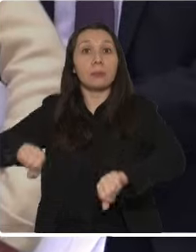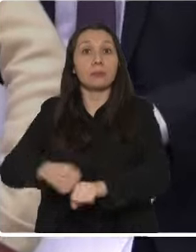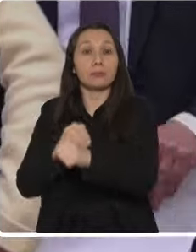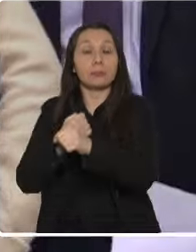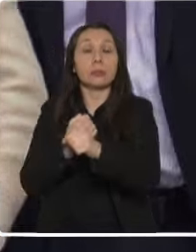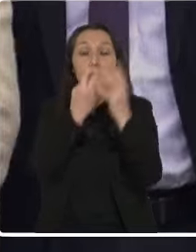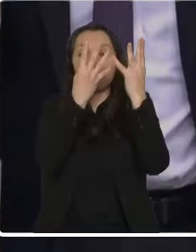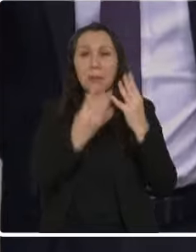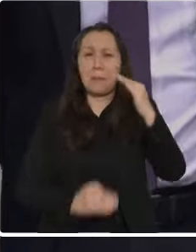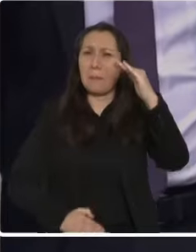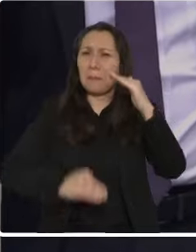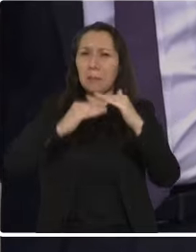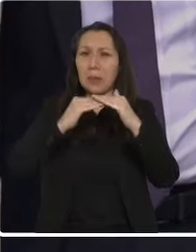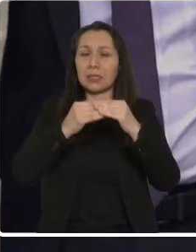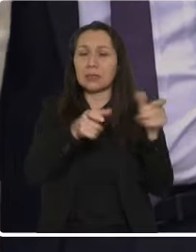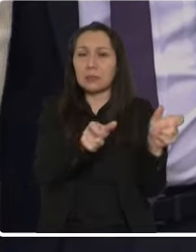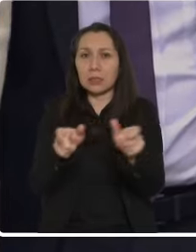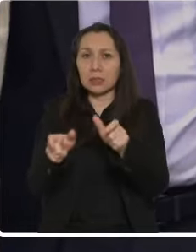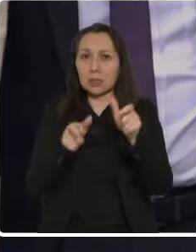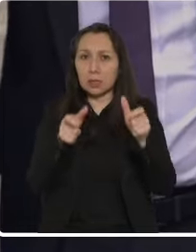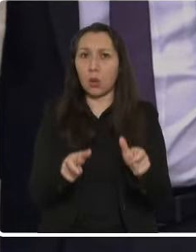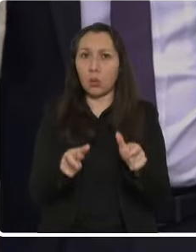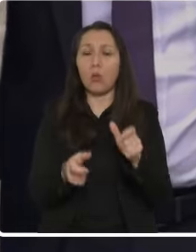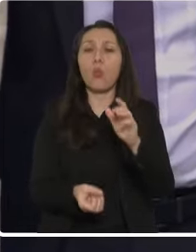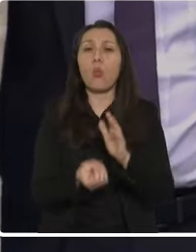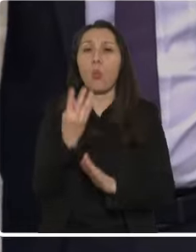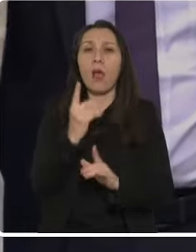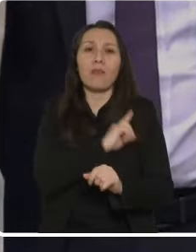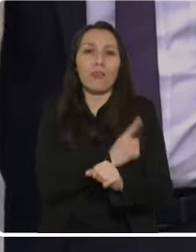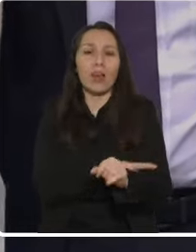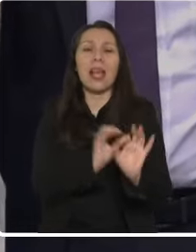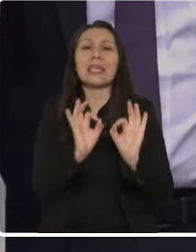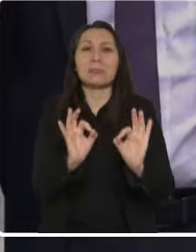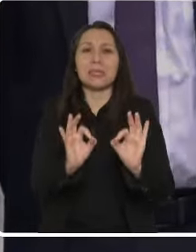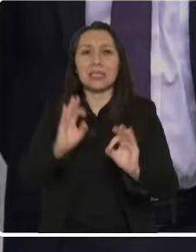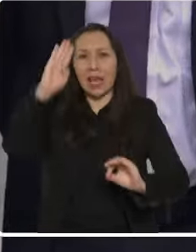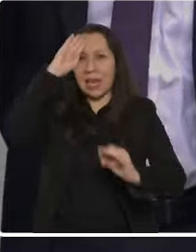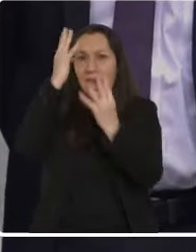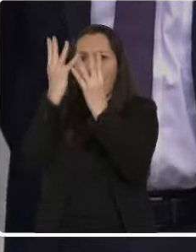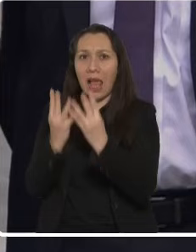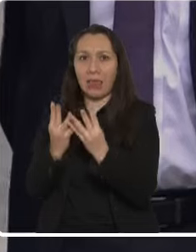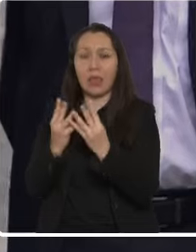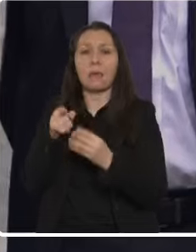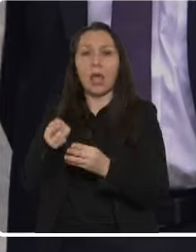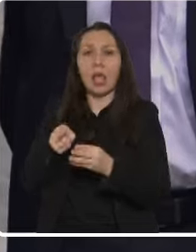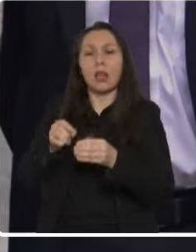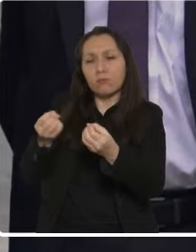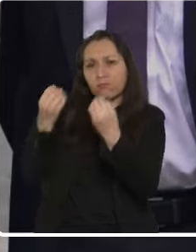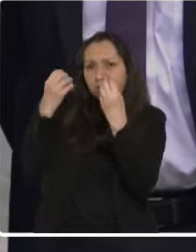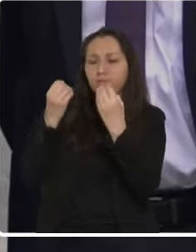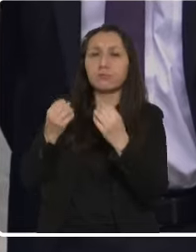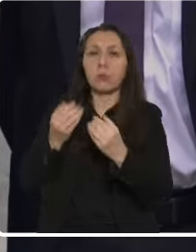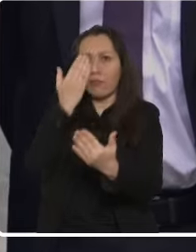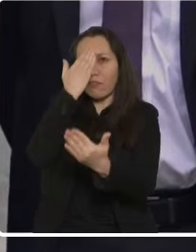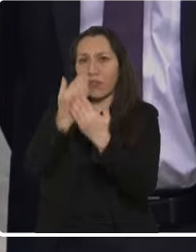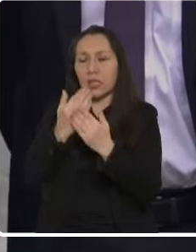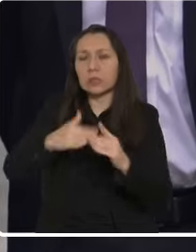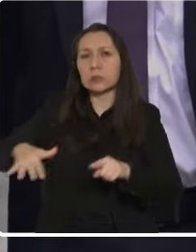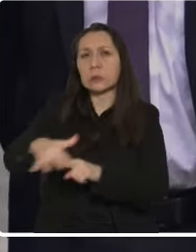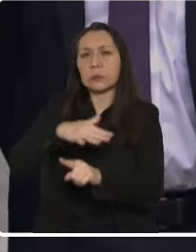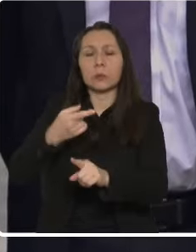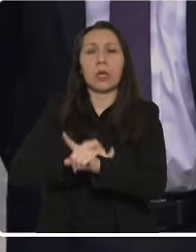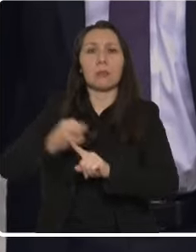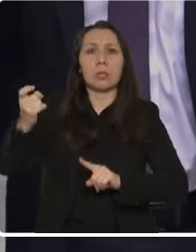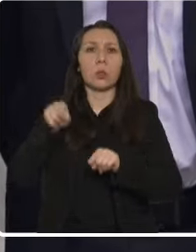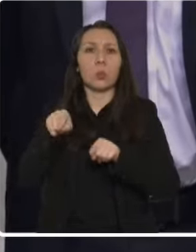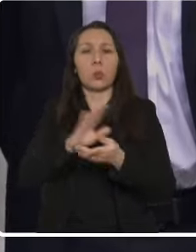en cárceles de máxima seguridad, vamos a crear una fuerza especial en Gendarmería que esté capacitada para enfrentar estas amenazas con todo